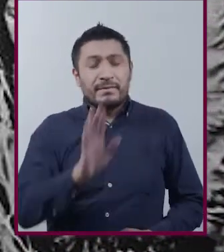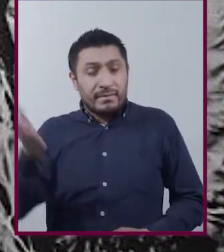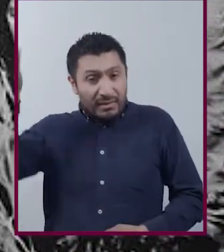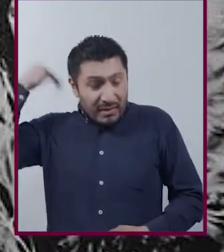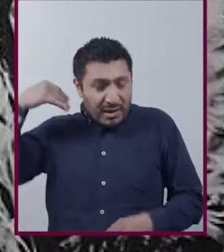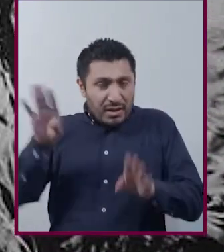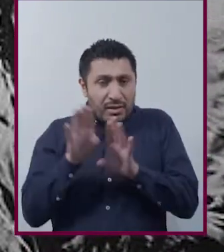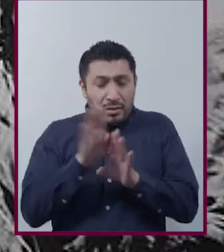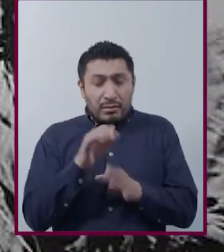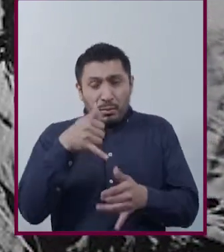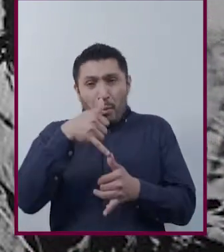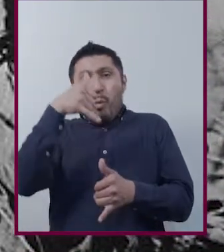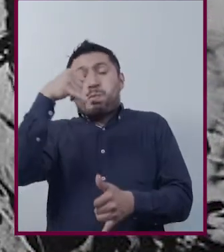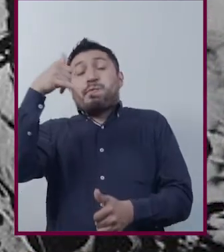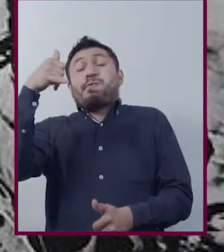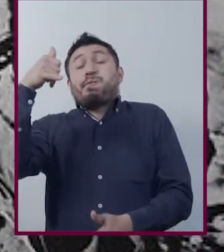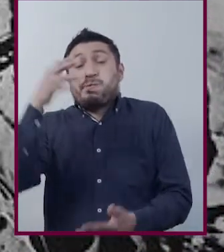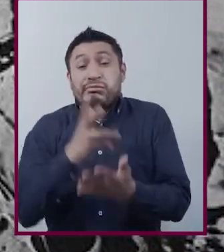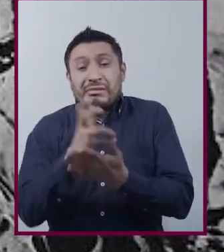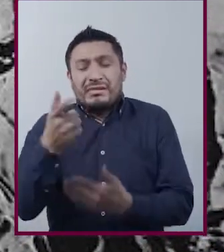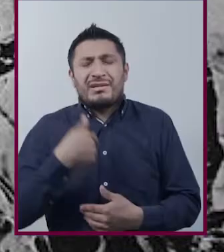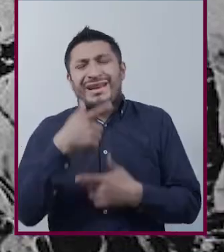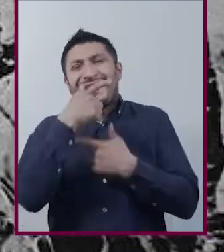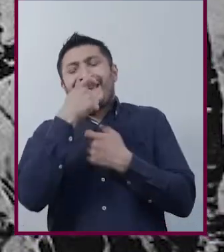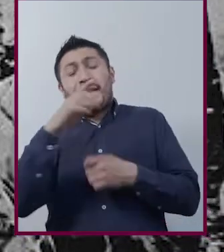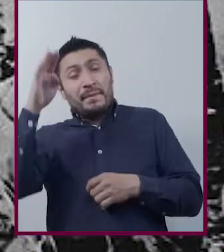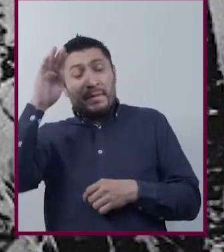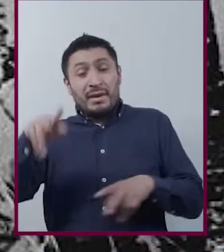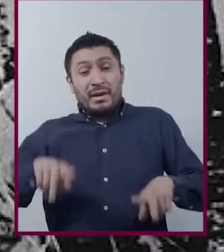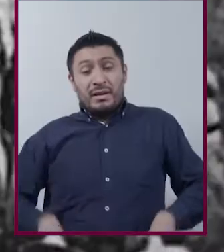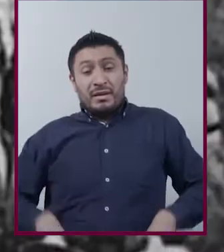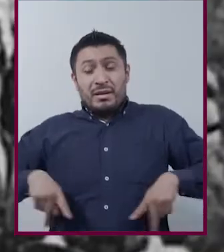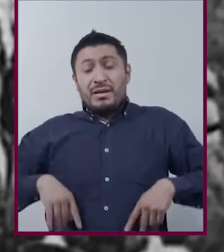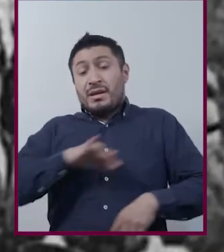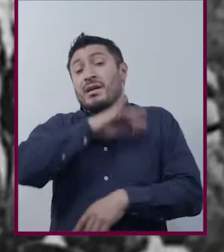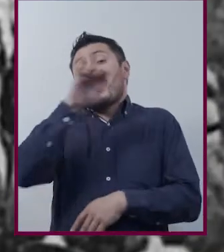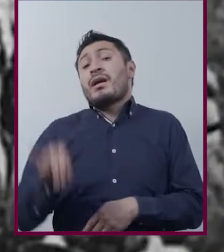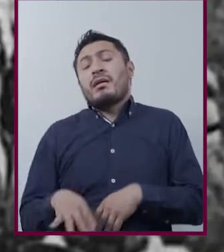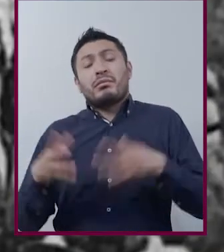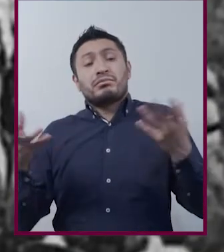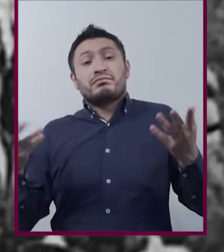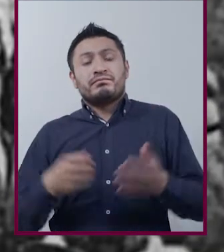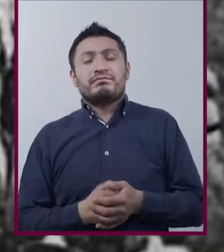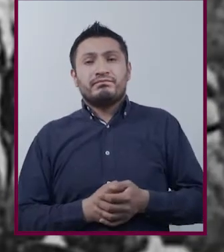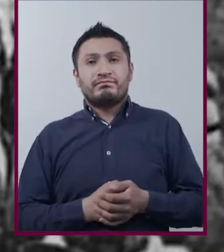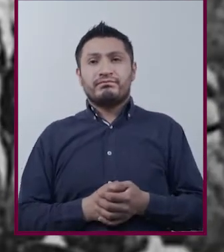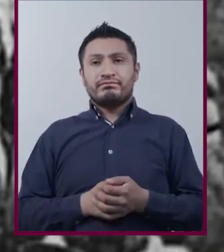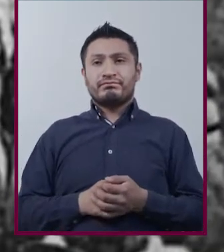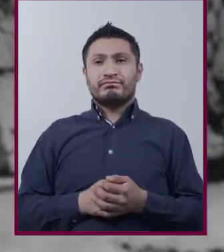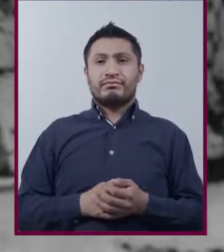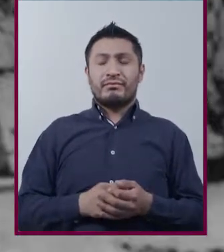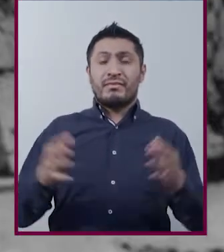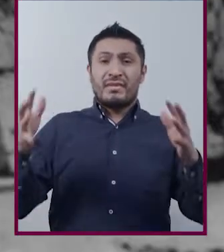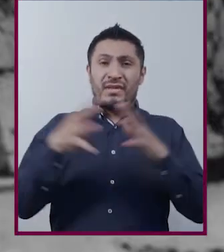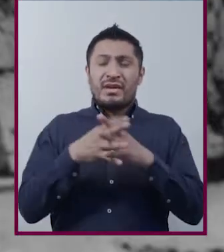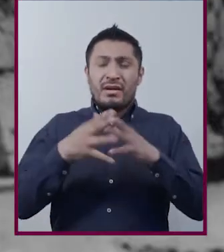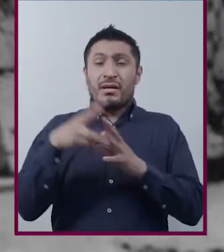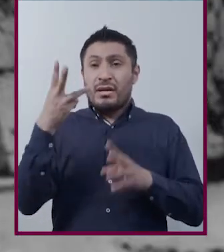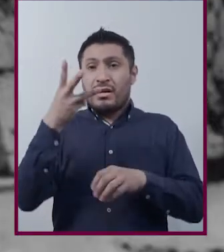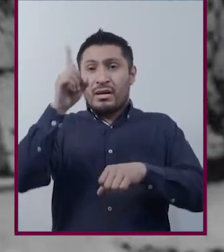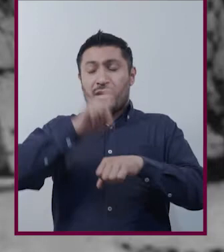espantapájaros. Me dio risa y pensé que llevaba los pantalones de un muerto. Hubo un combate de 3 días en